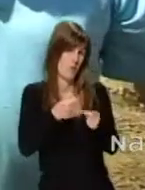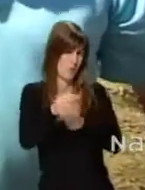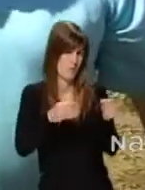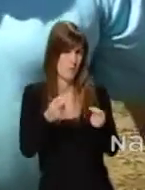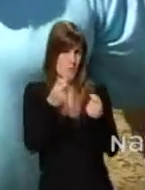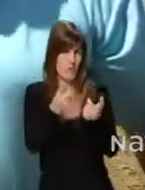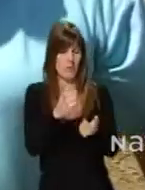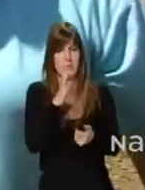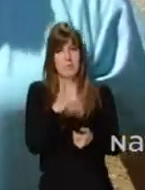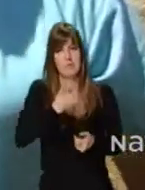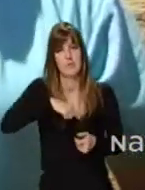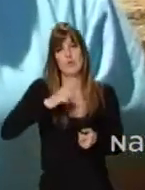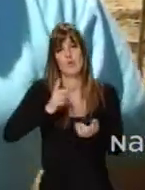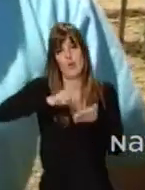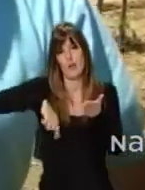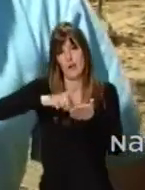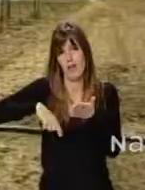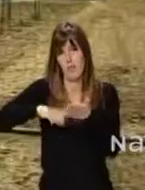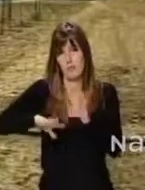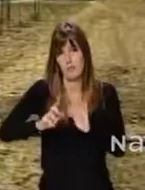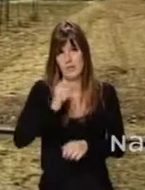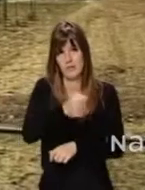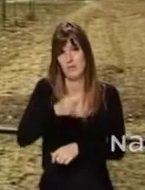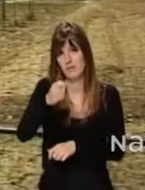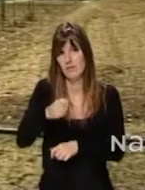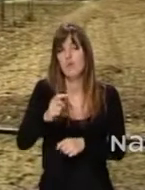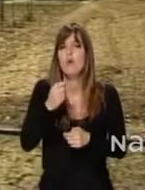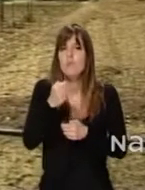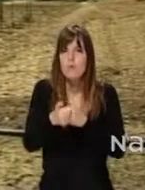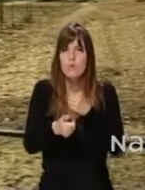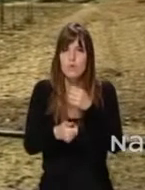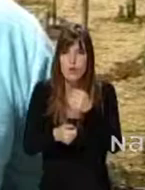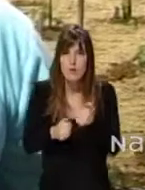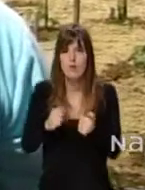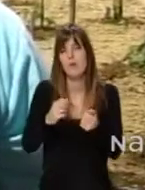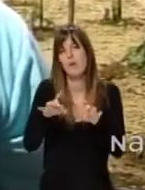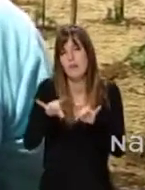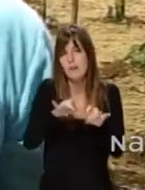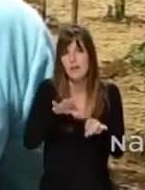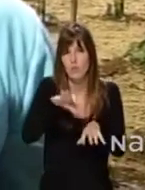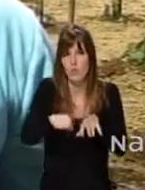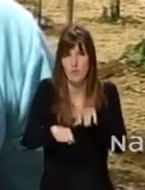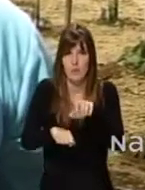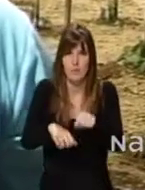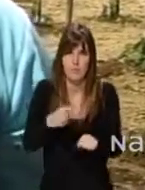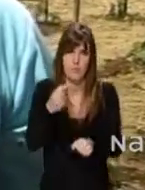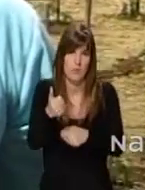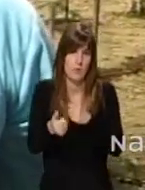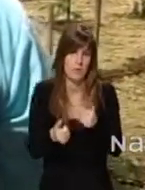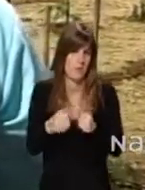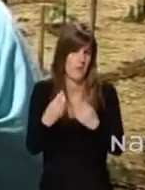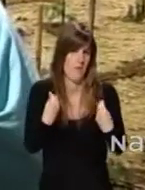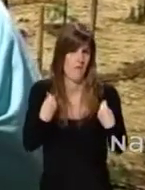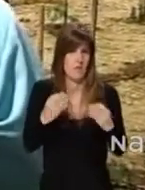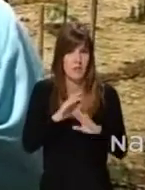que estábamos de renteros, entonces claro, después hemos ido juntando algo, pues que algo que hemos comprado y todo eso, y con eso hemos vivido,